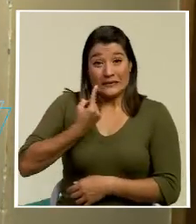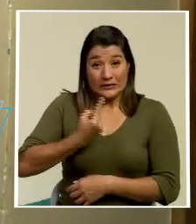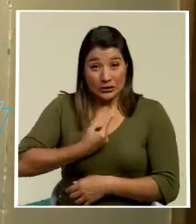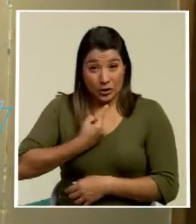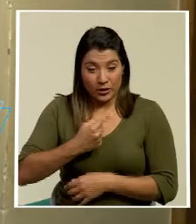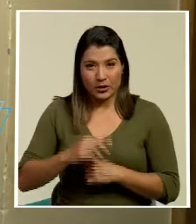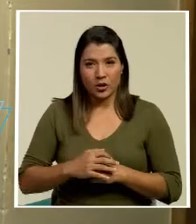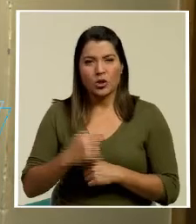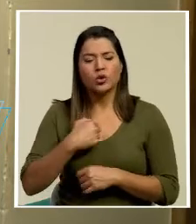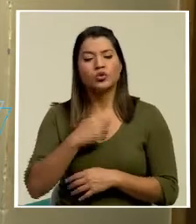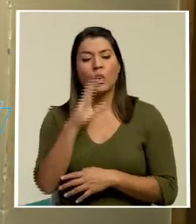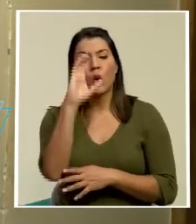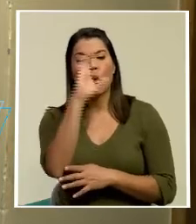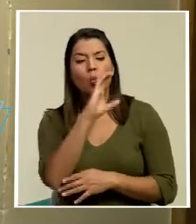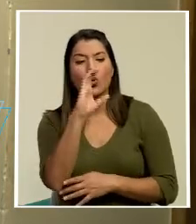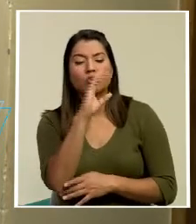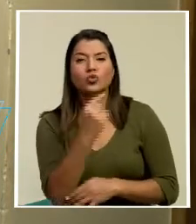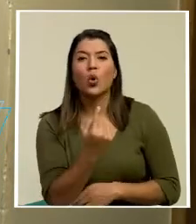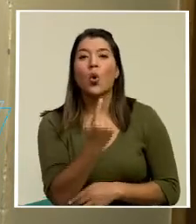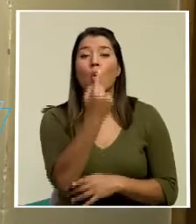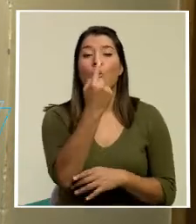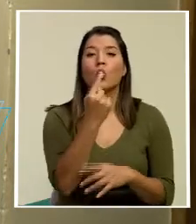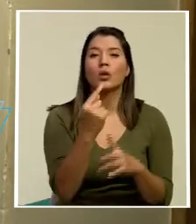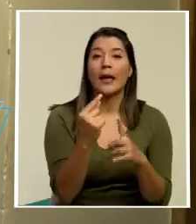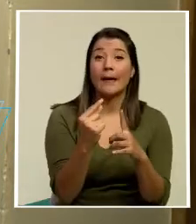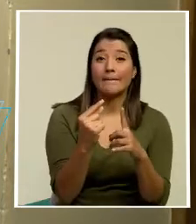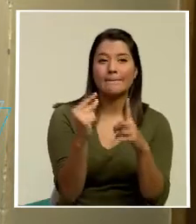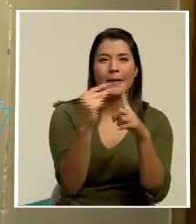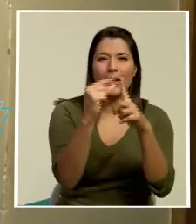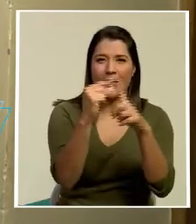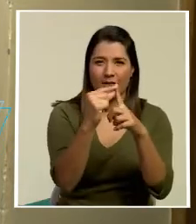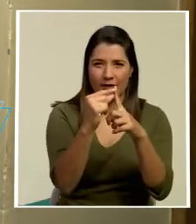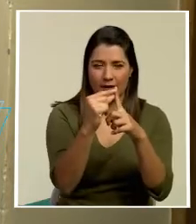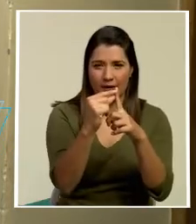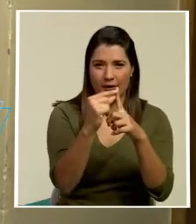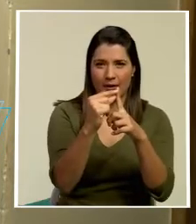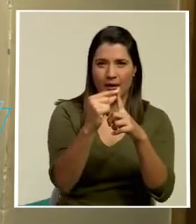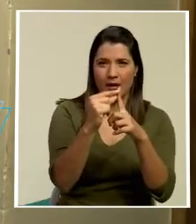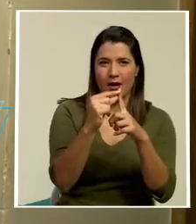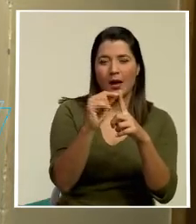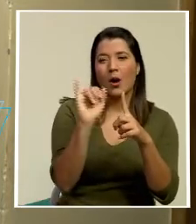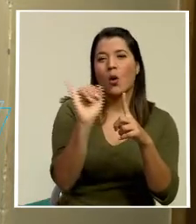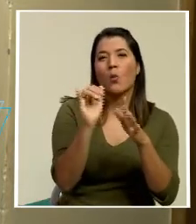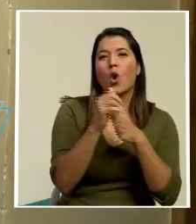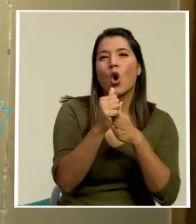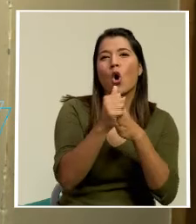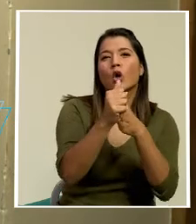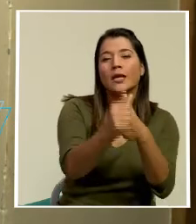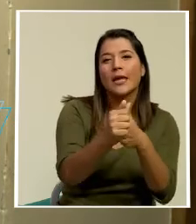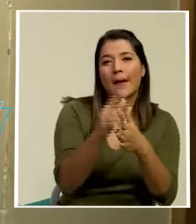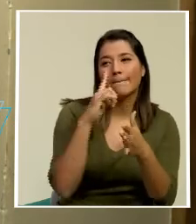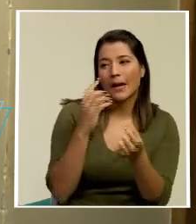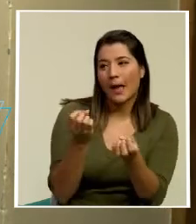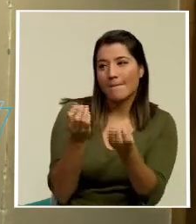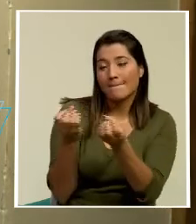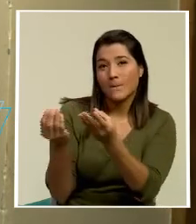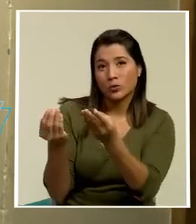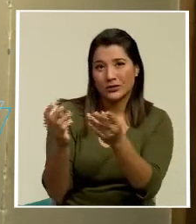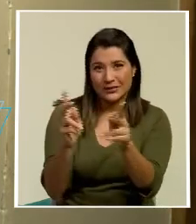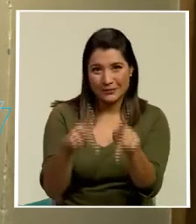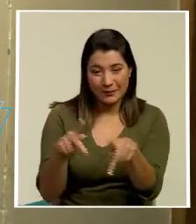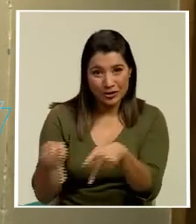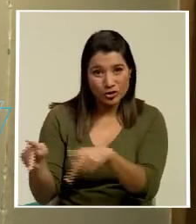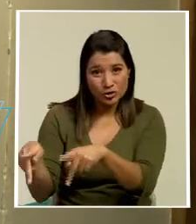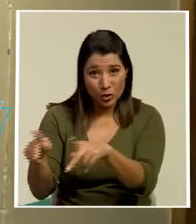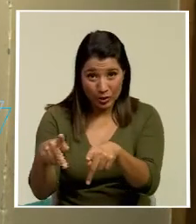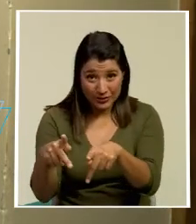Busco una palabra que sea cabeza de manada, y tras ella las demás se